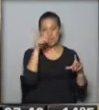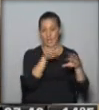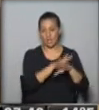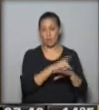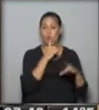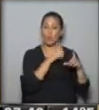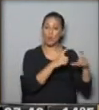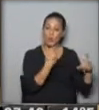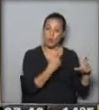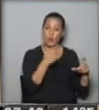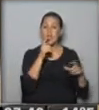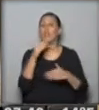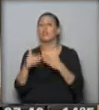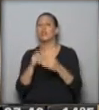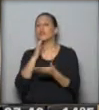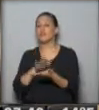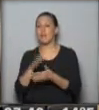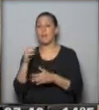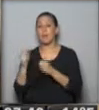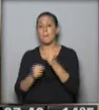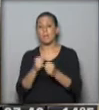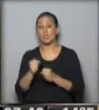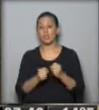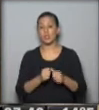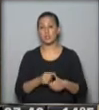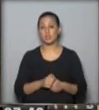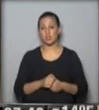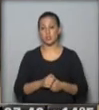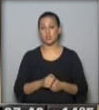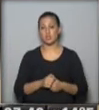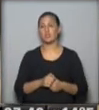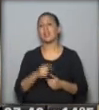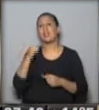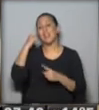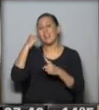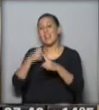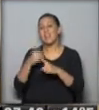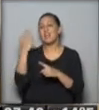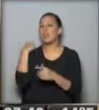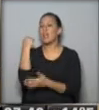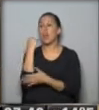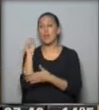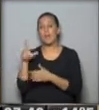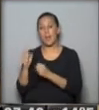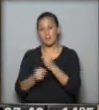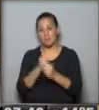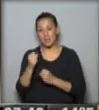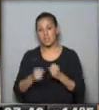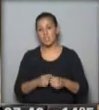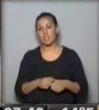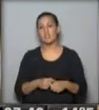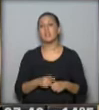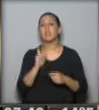evaluando los antecedentes de las empresas, los que presentaron, los antecedentes económicos de las empresas, la